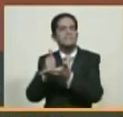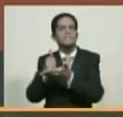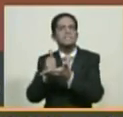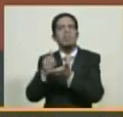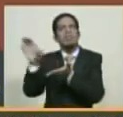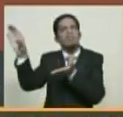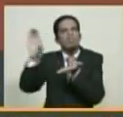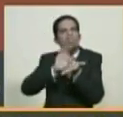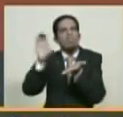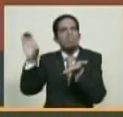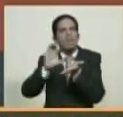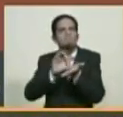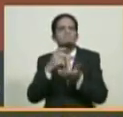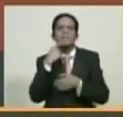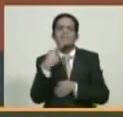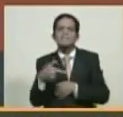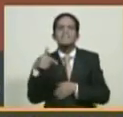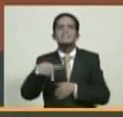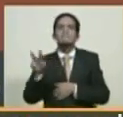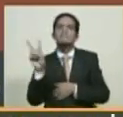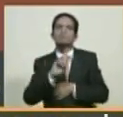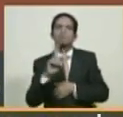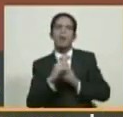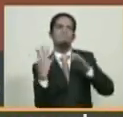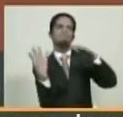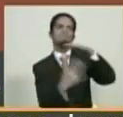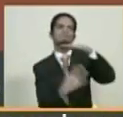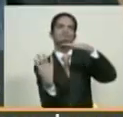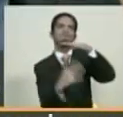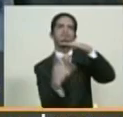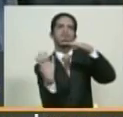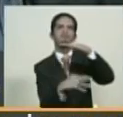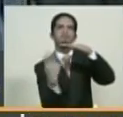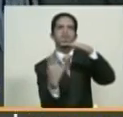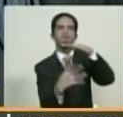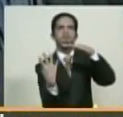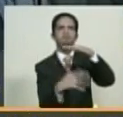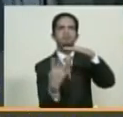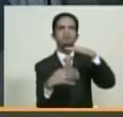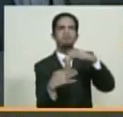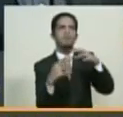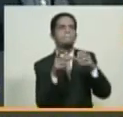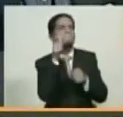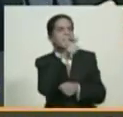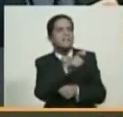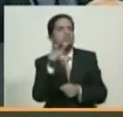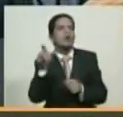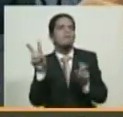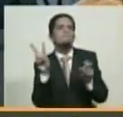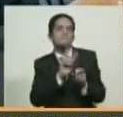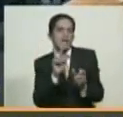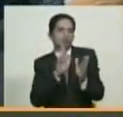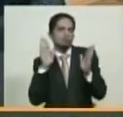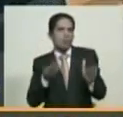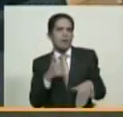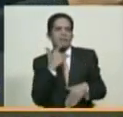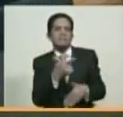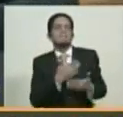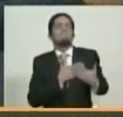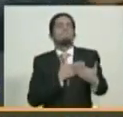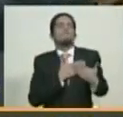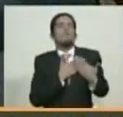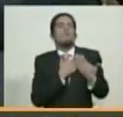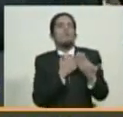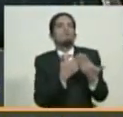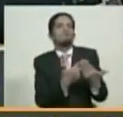que en un flujo migratorio normal, en parámetros normales, de venezolanos y venezolanas que voluntariamente